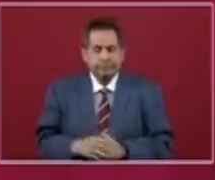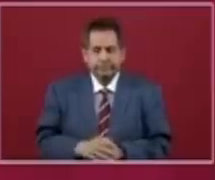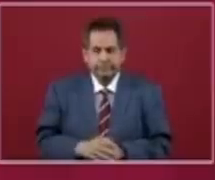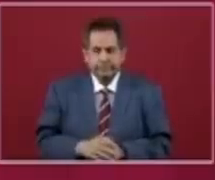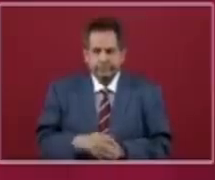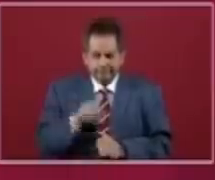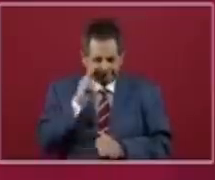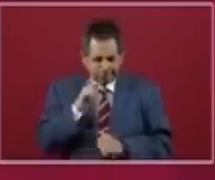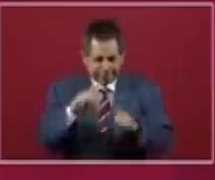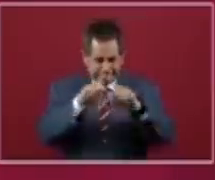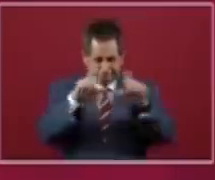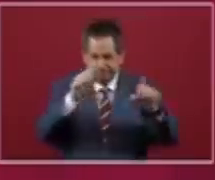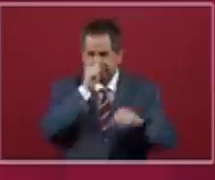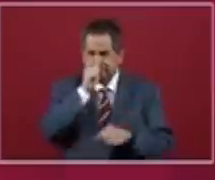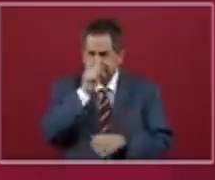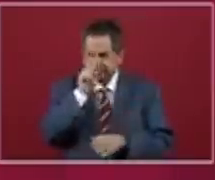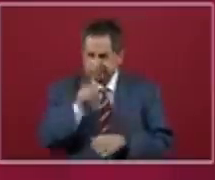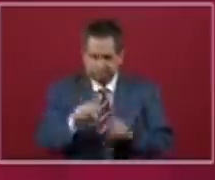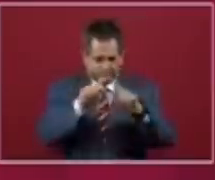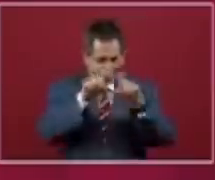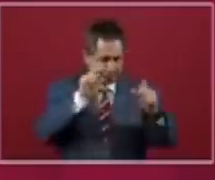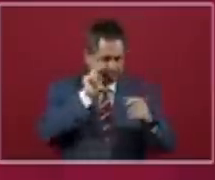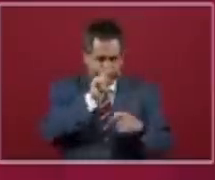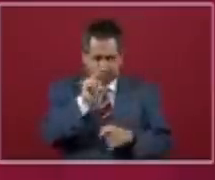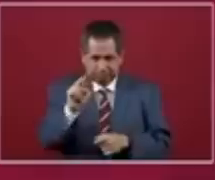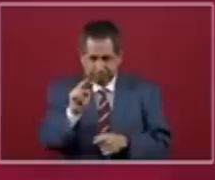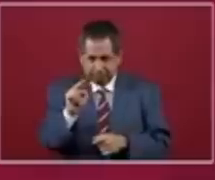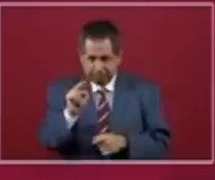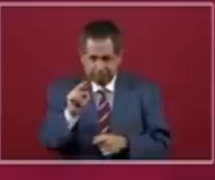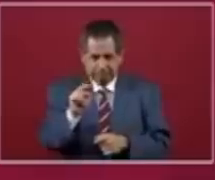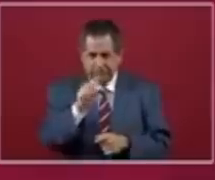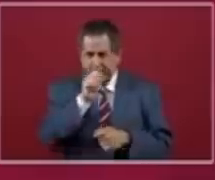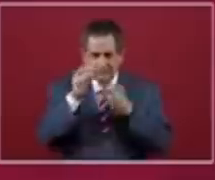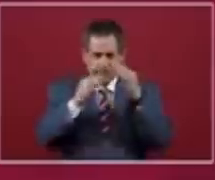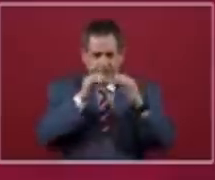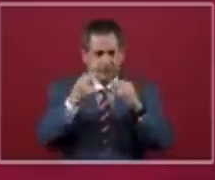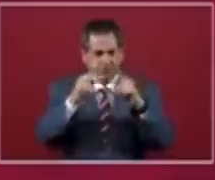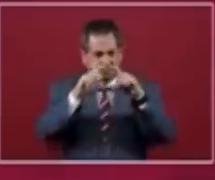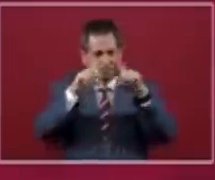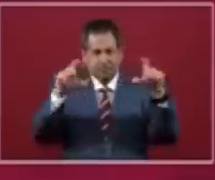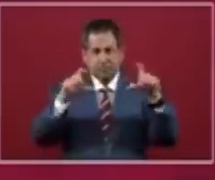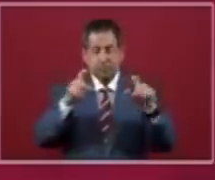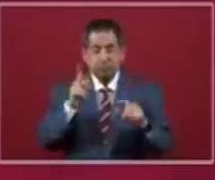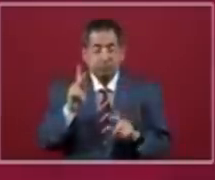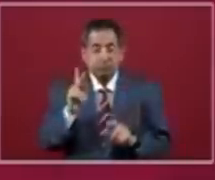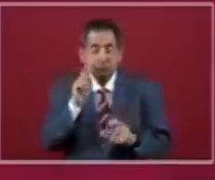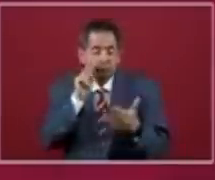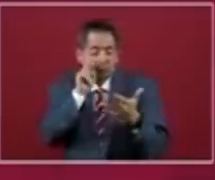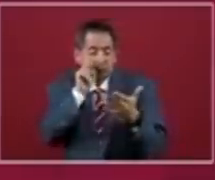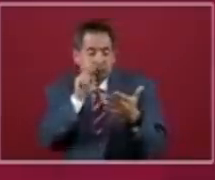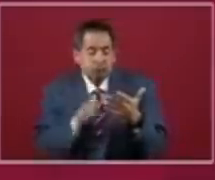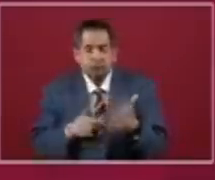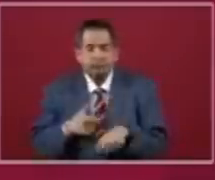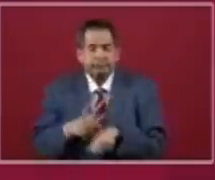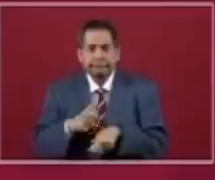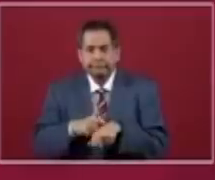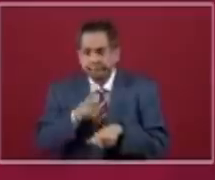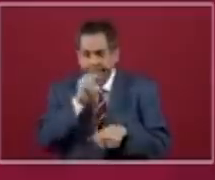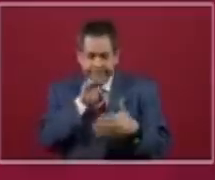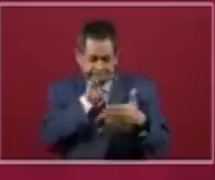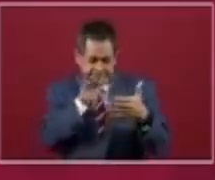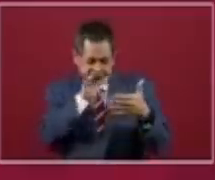vi los titulares, la verdad, las notas, los titulares, pero no tuve tiempo de